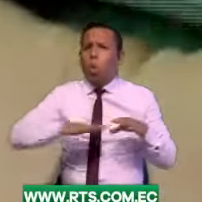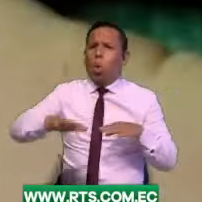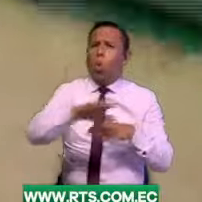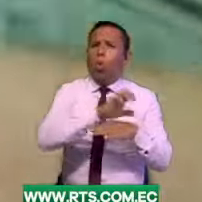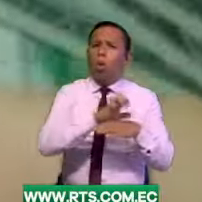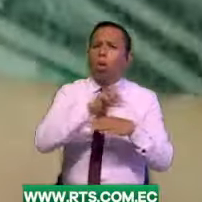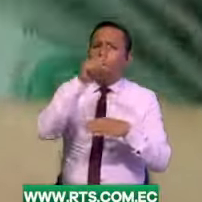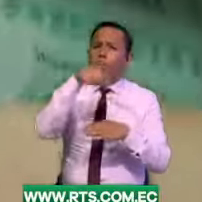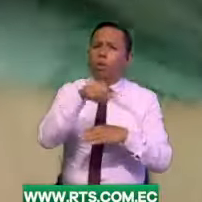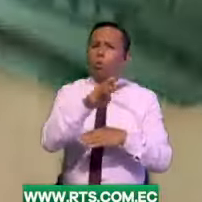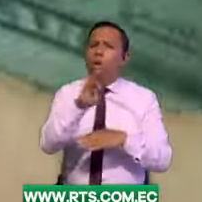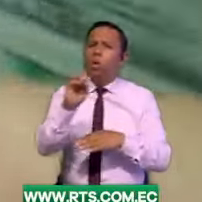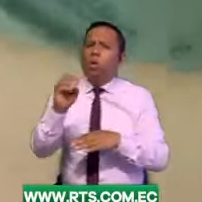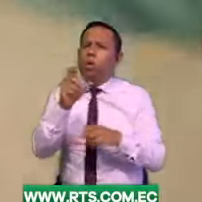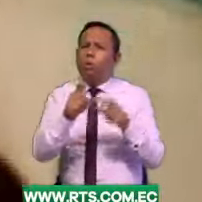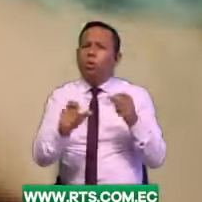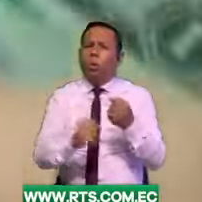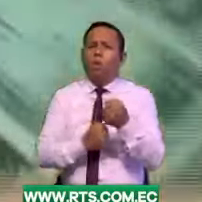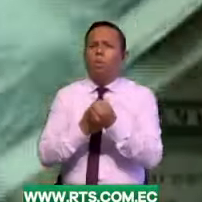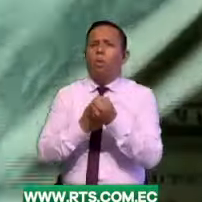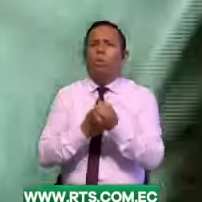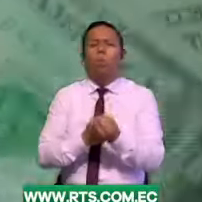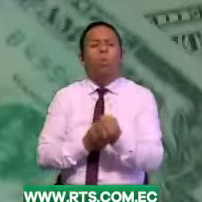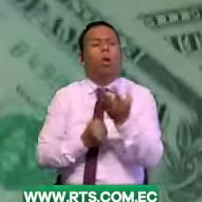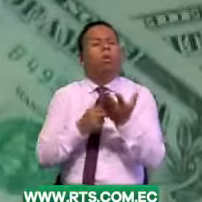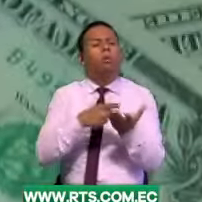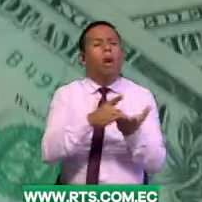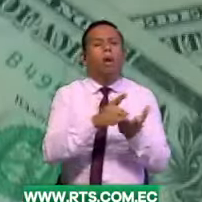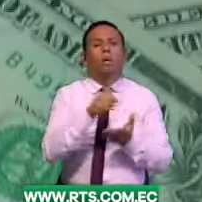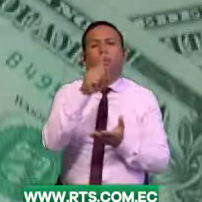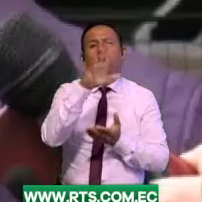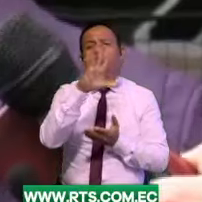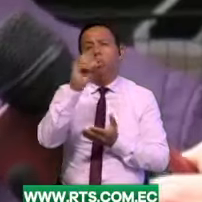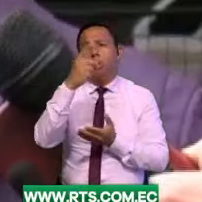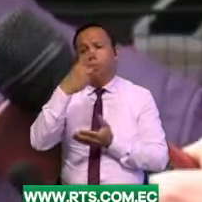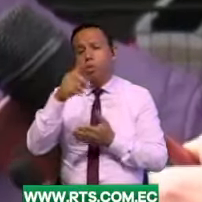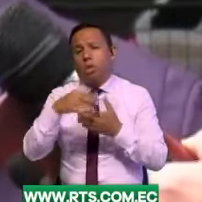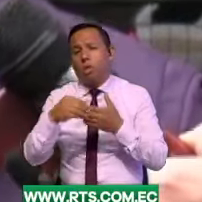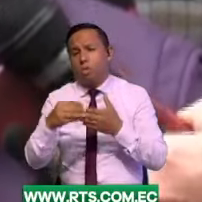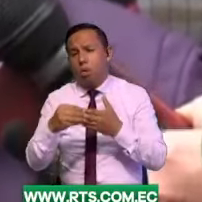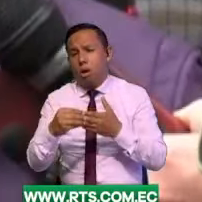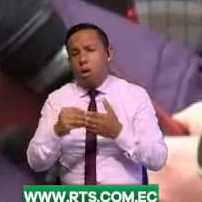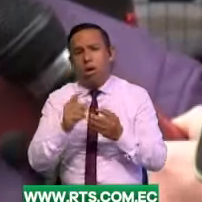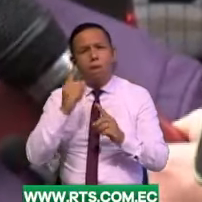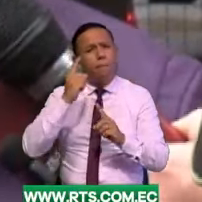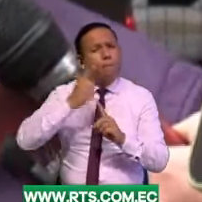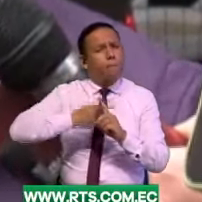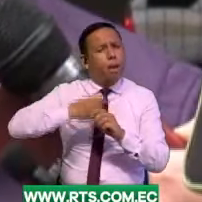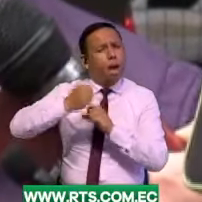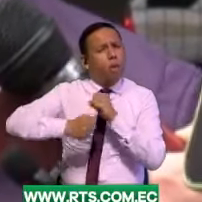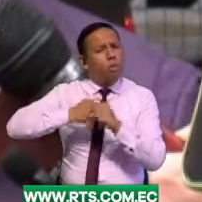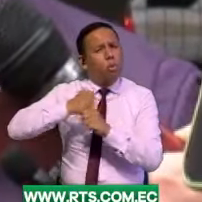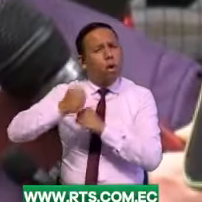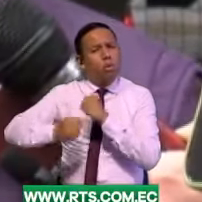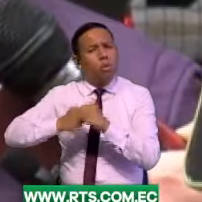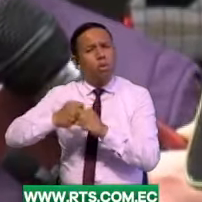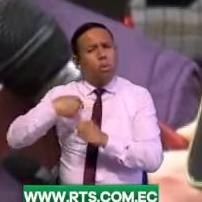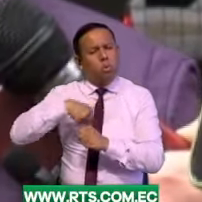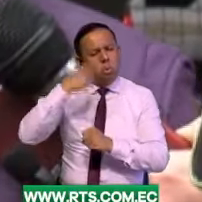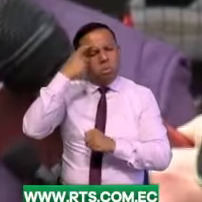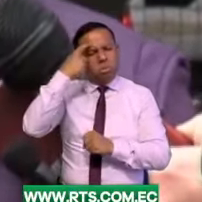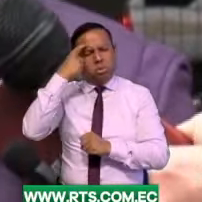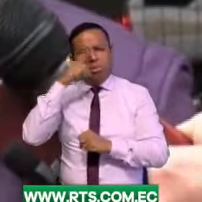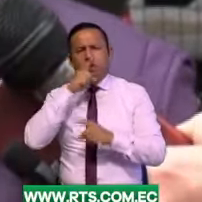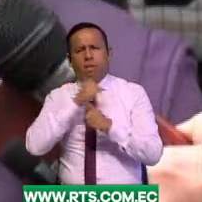quienes se destina alrededor de 150 millones de dólares anuales. ¿Qué acusamos, de qué sospechamos y qué pedimos que investigue